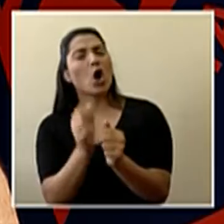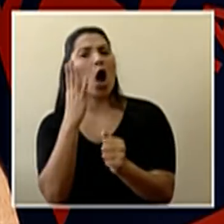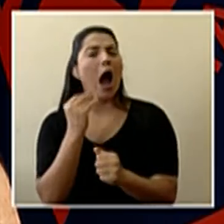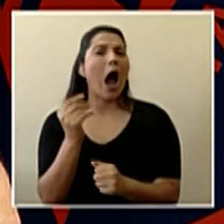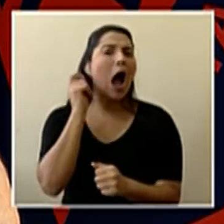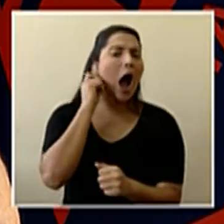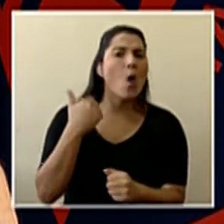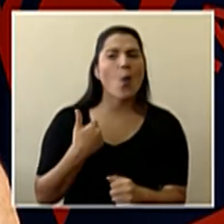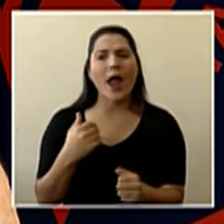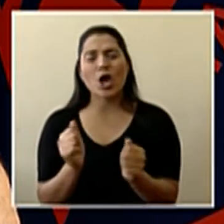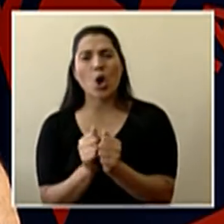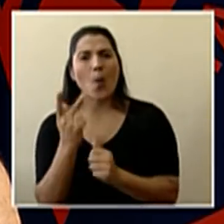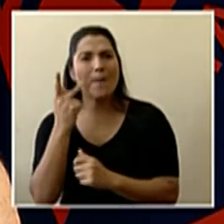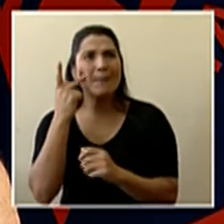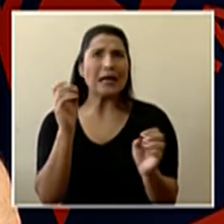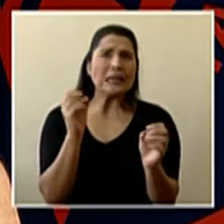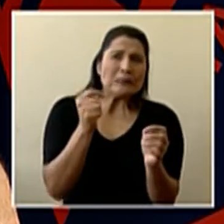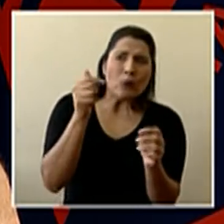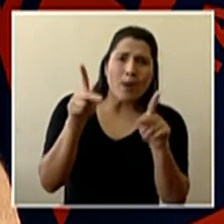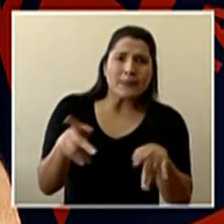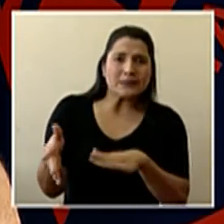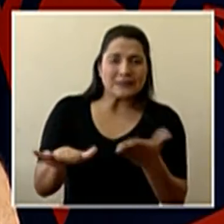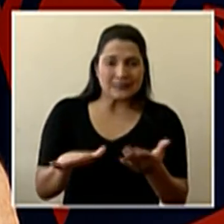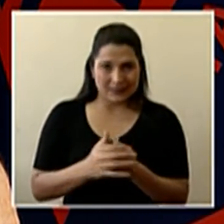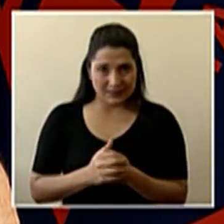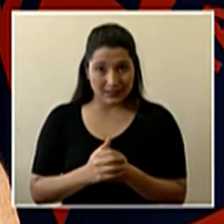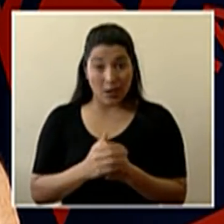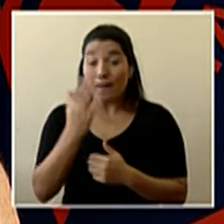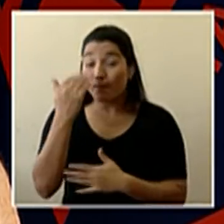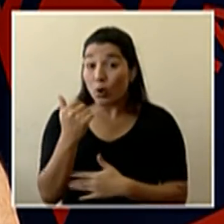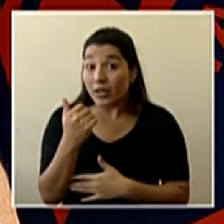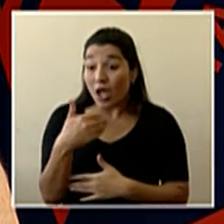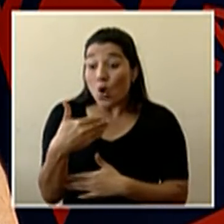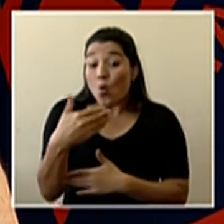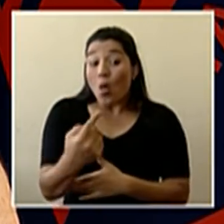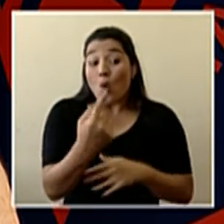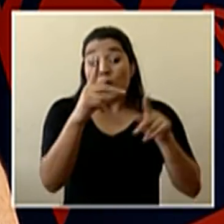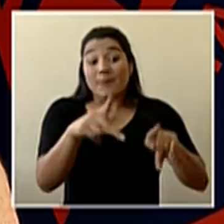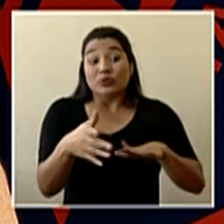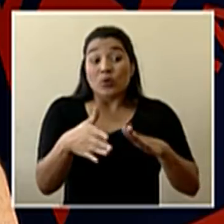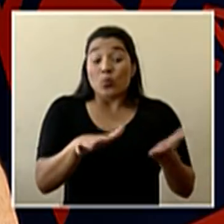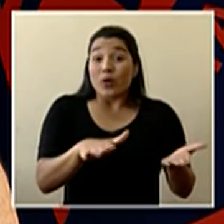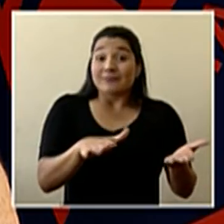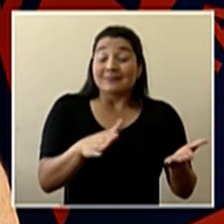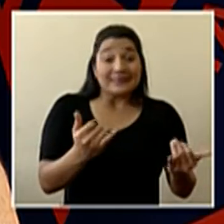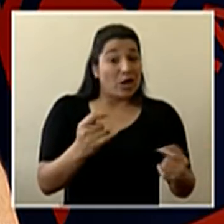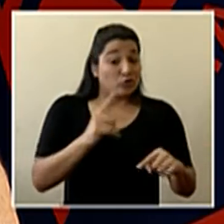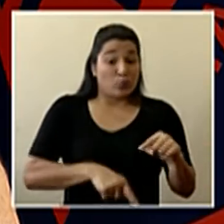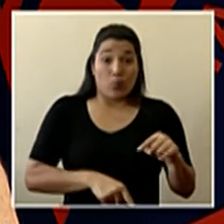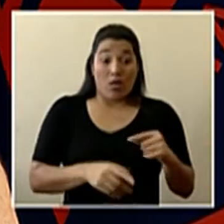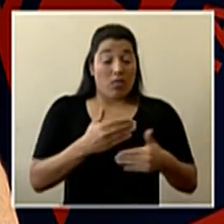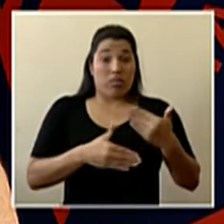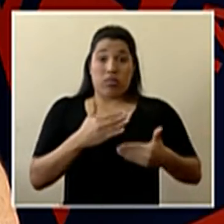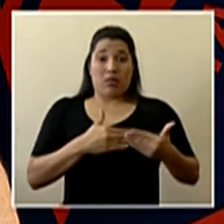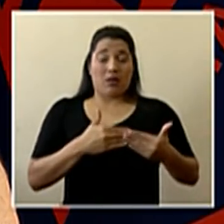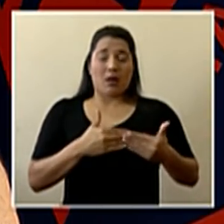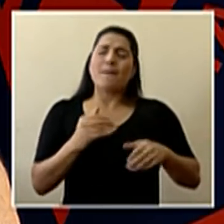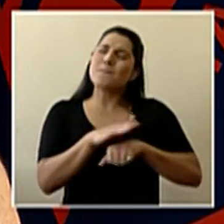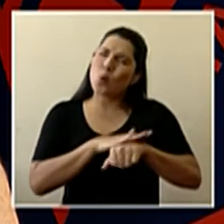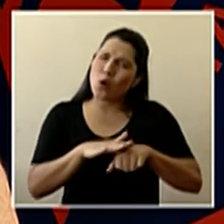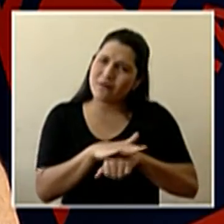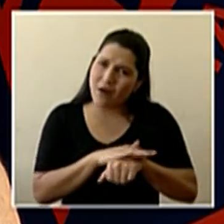papás y no falleció gente. Porque ya en el momento que alguien fallece no se puede devolver. Por favor, veámoslo como